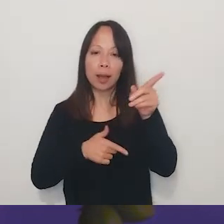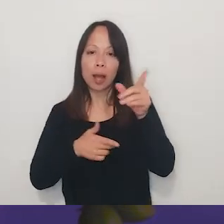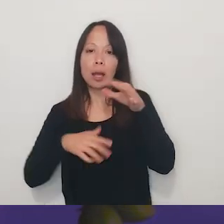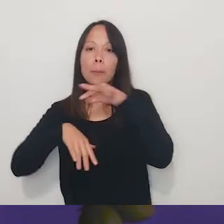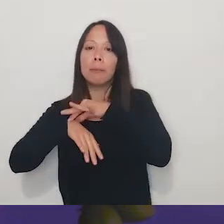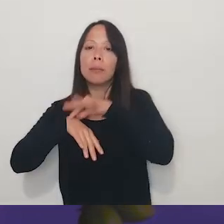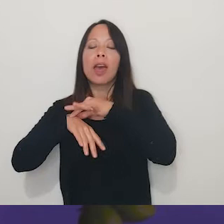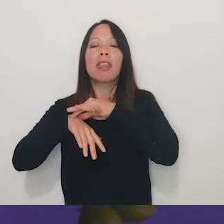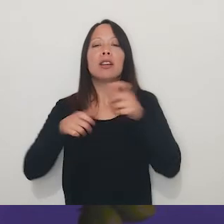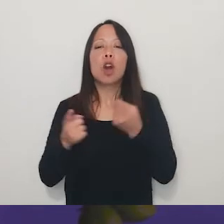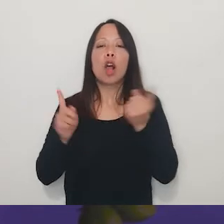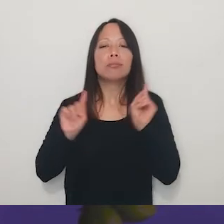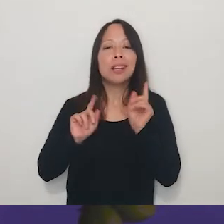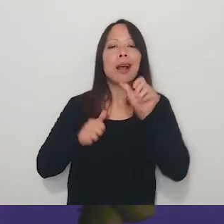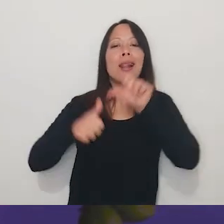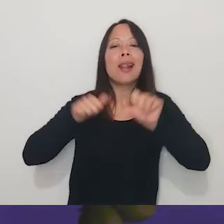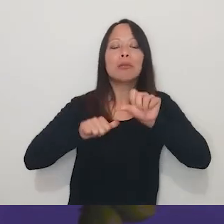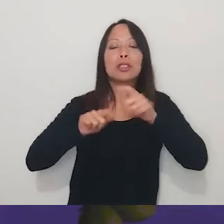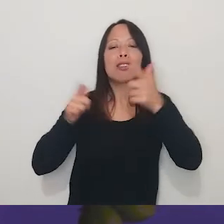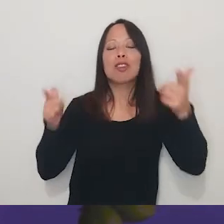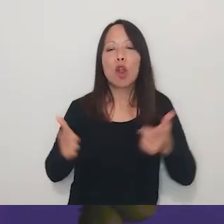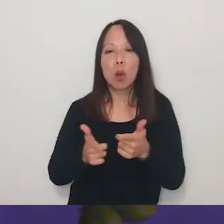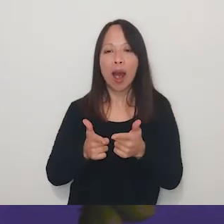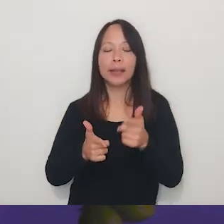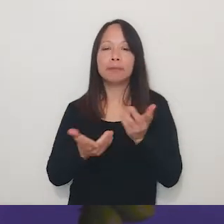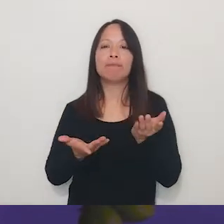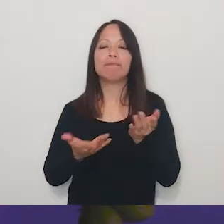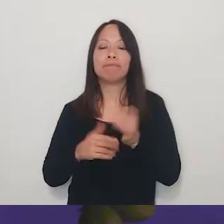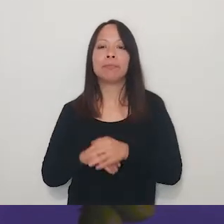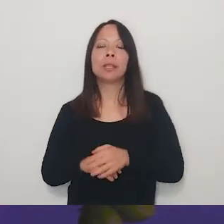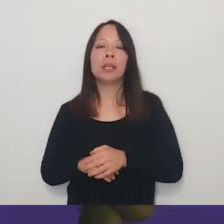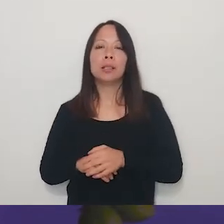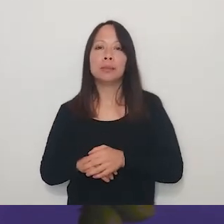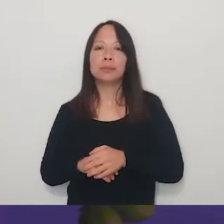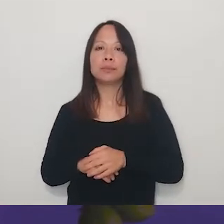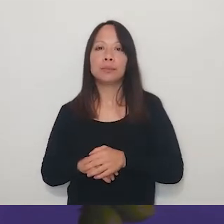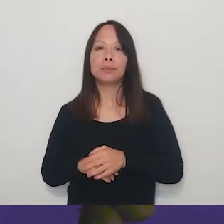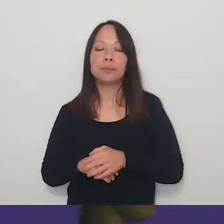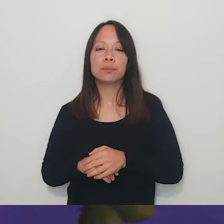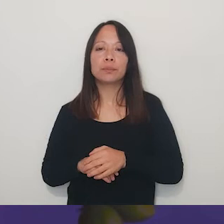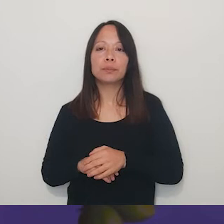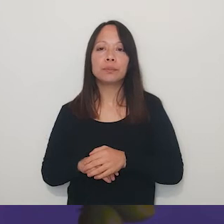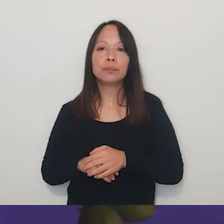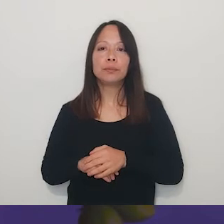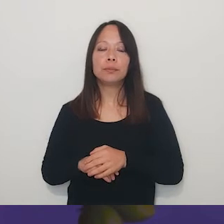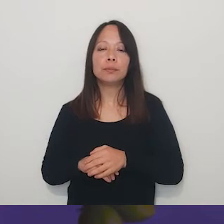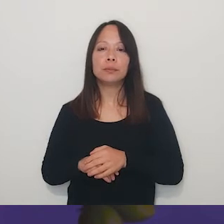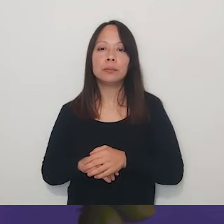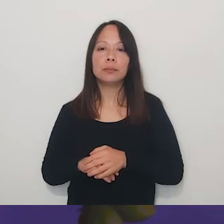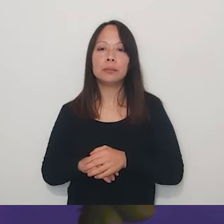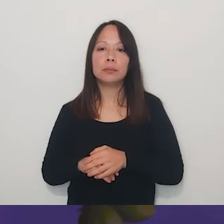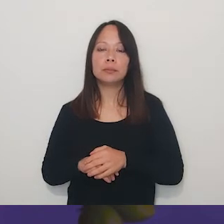que estamos en consultorio y que a lo mejor no tenemos un laboratorio disponible para darle la caracterización al gen nuevo que encontré con un